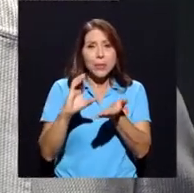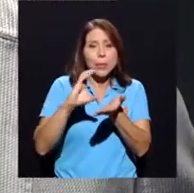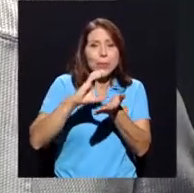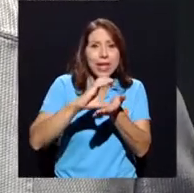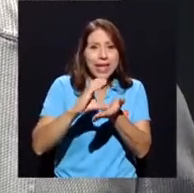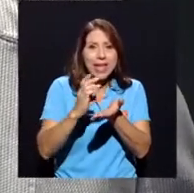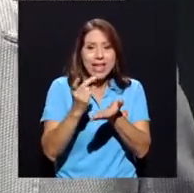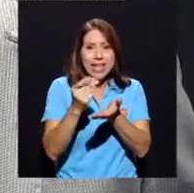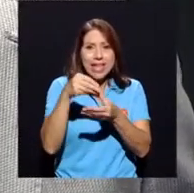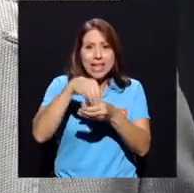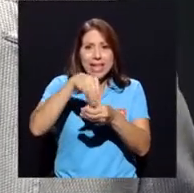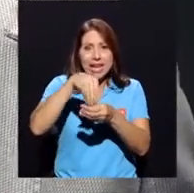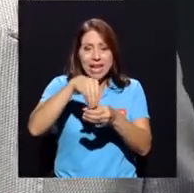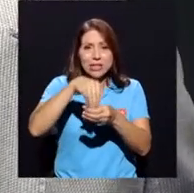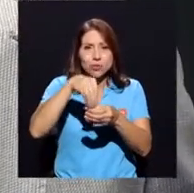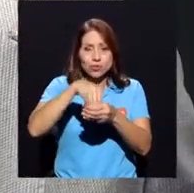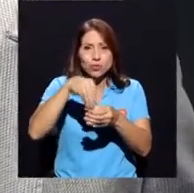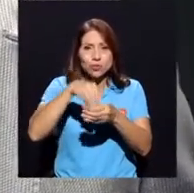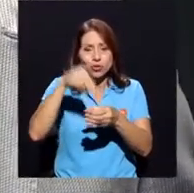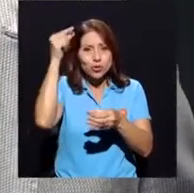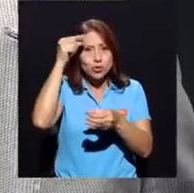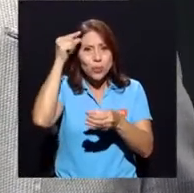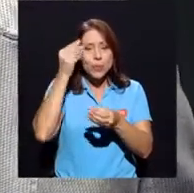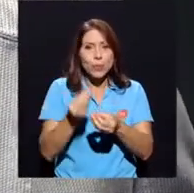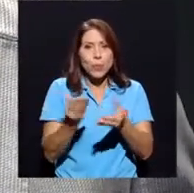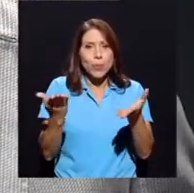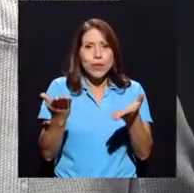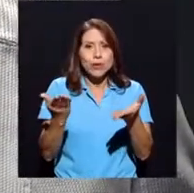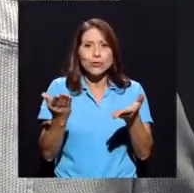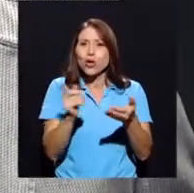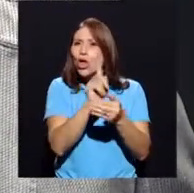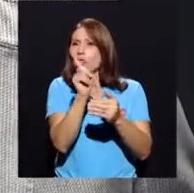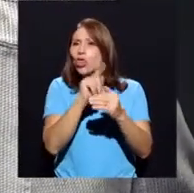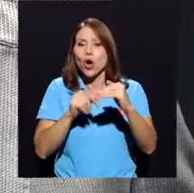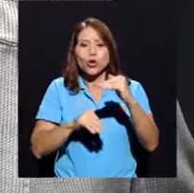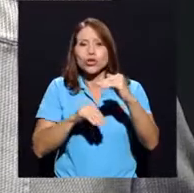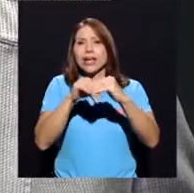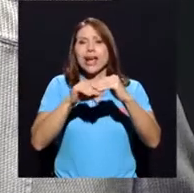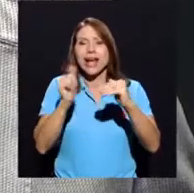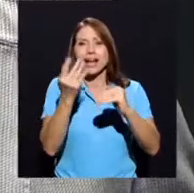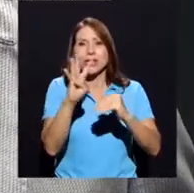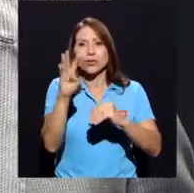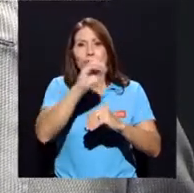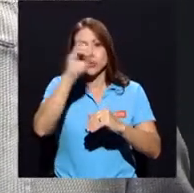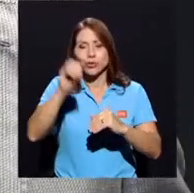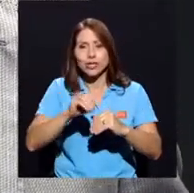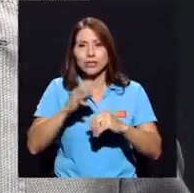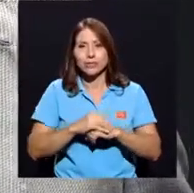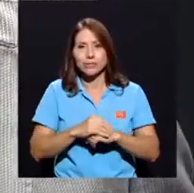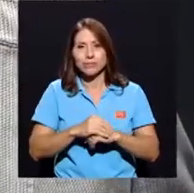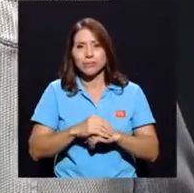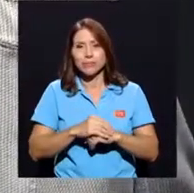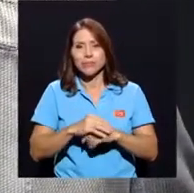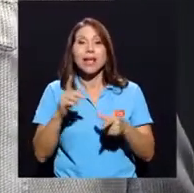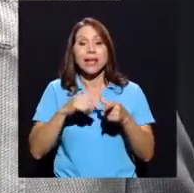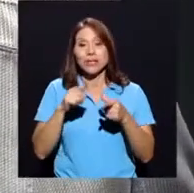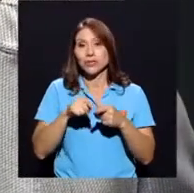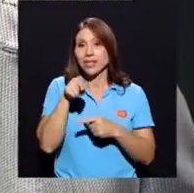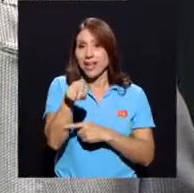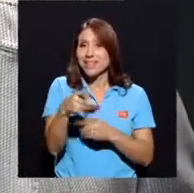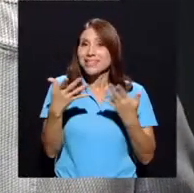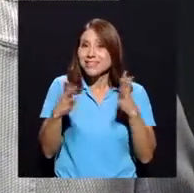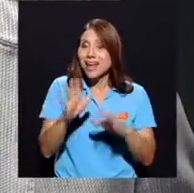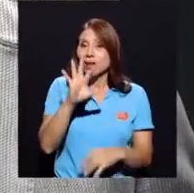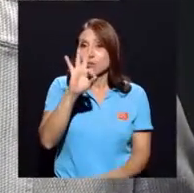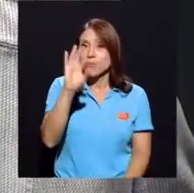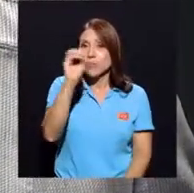logra recaudar no llegan al 14% entonces ahí tenemos este prácticamente el